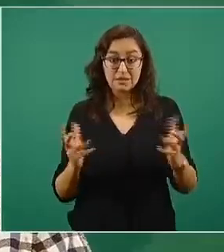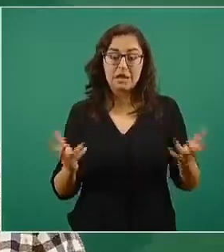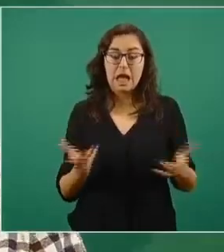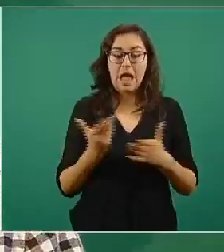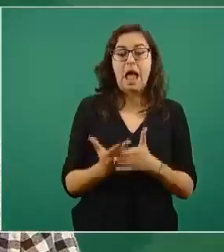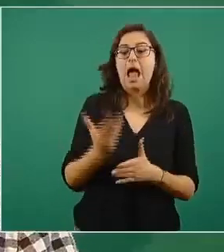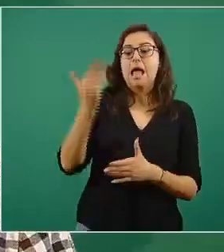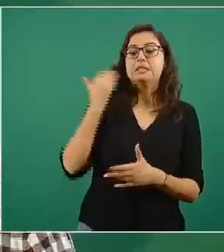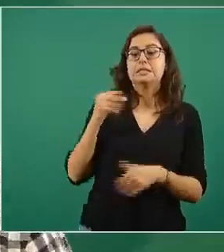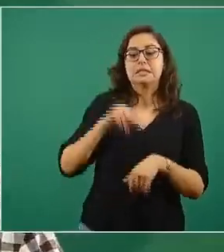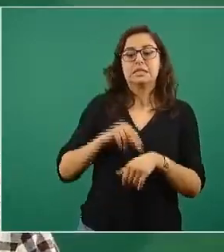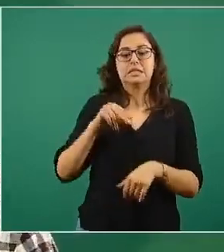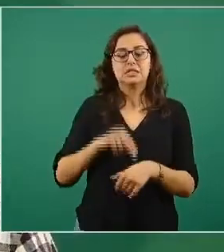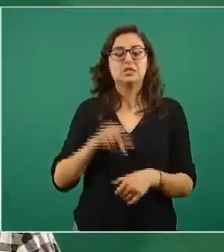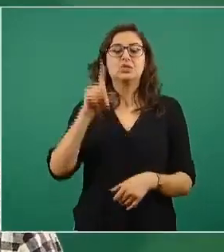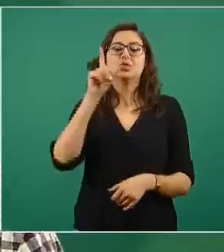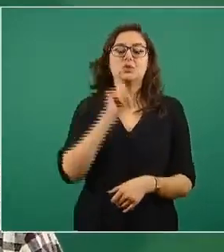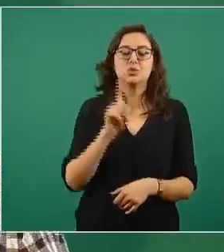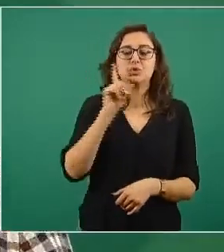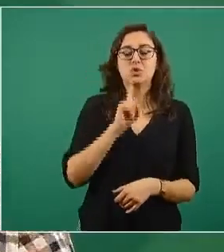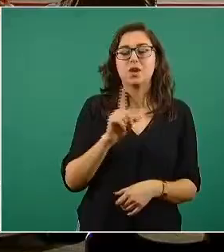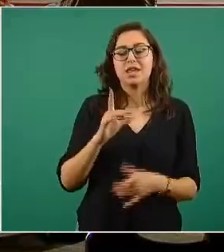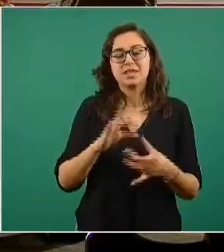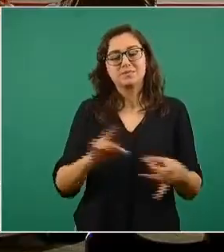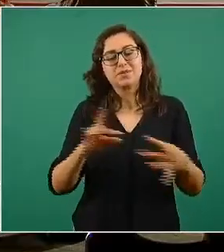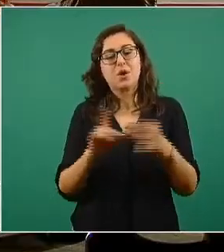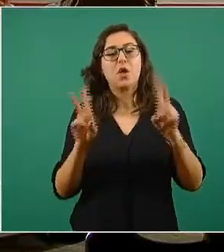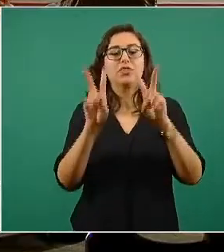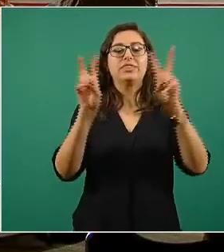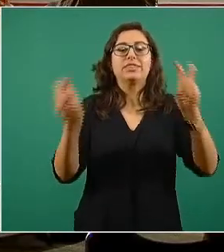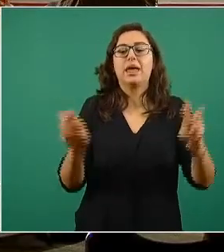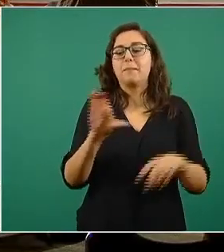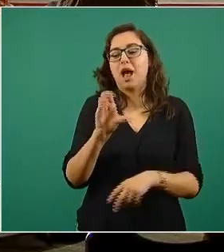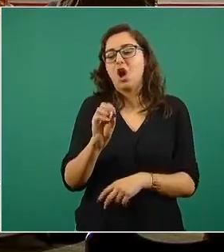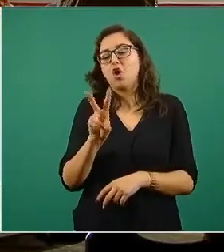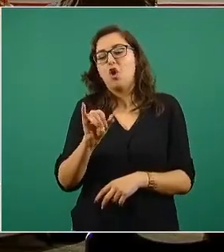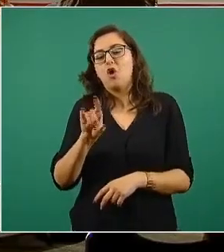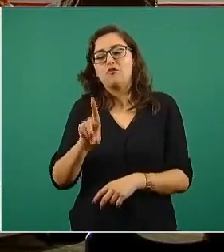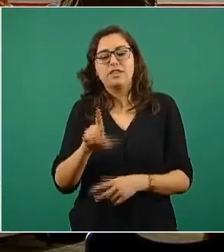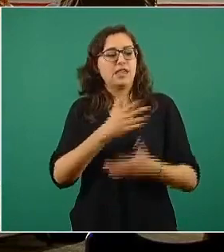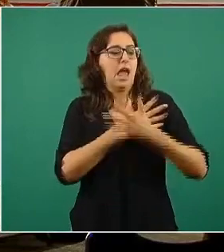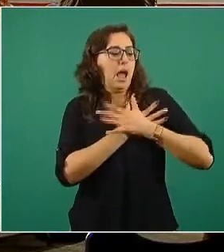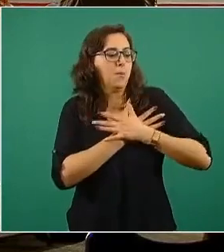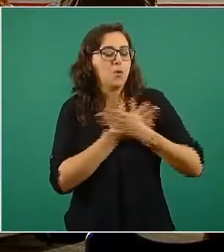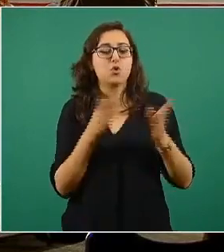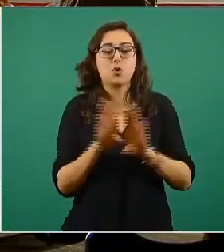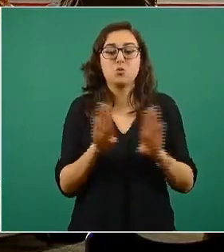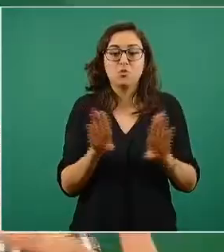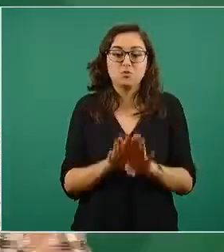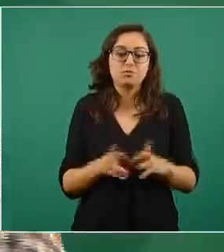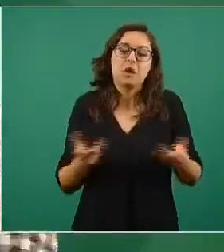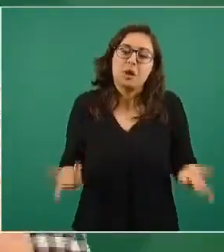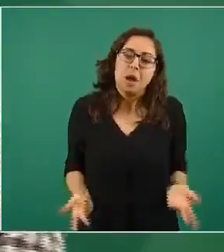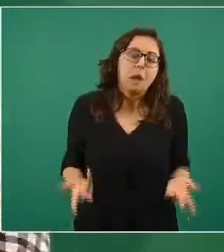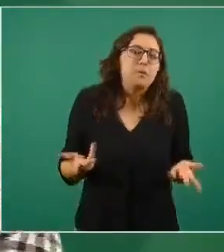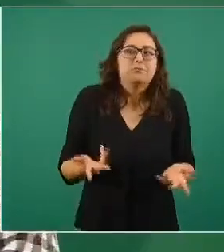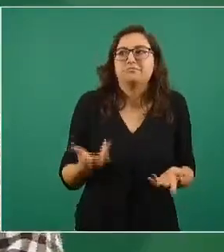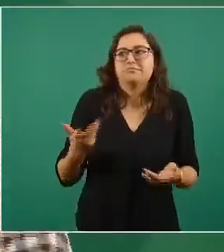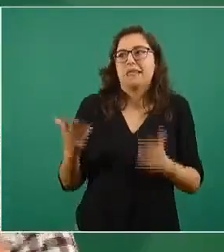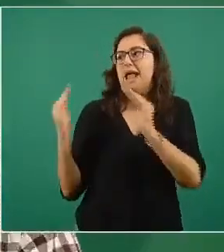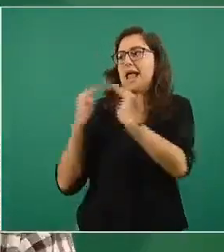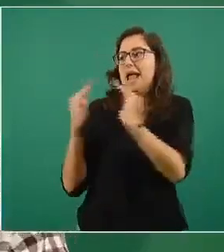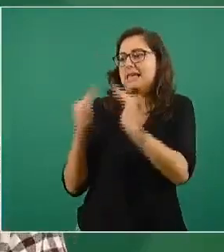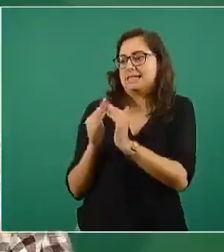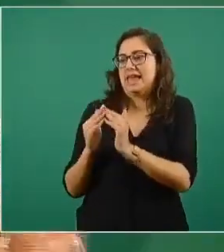Torre a hablar sobre el amor en los tiempos del COVID, la exposición directa con alguien que convive en nuestro entorno